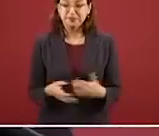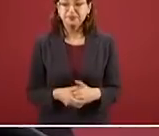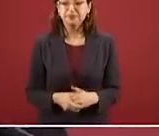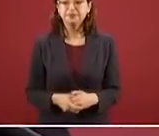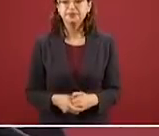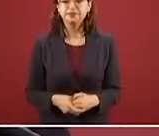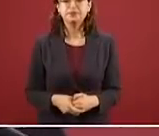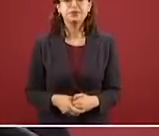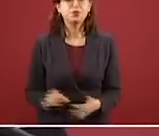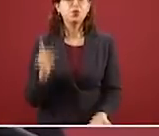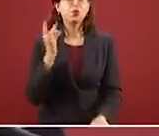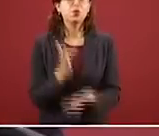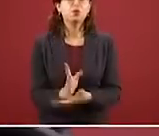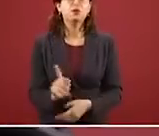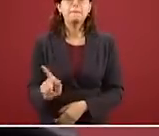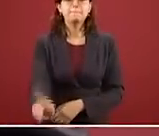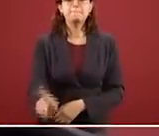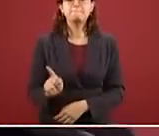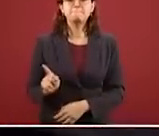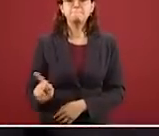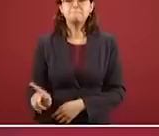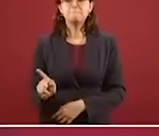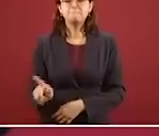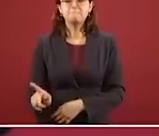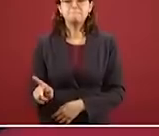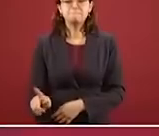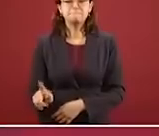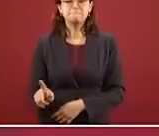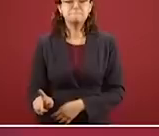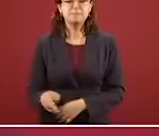era la simulación,